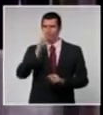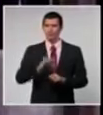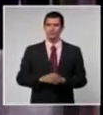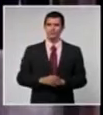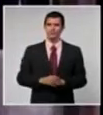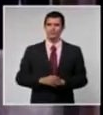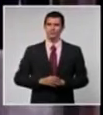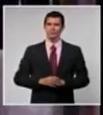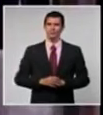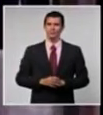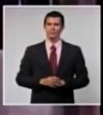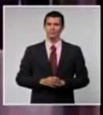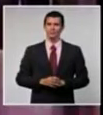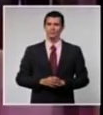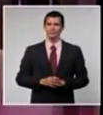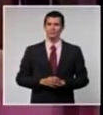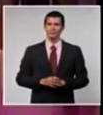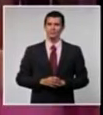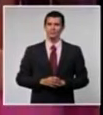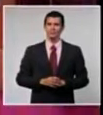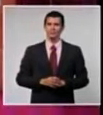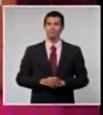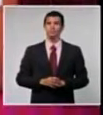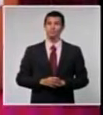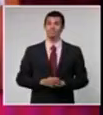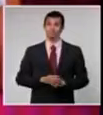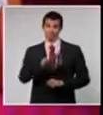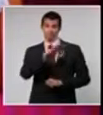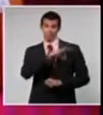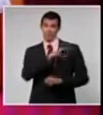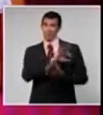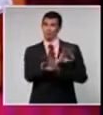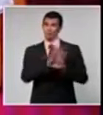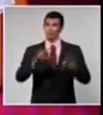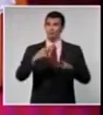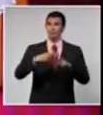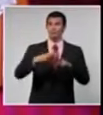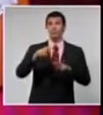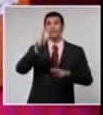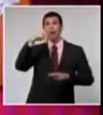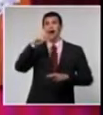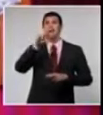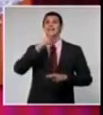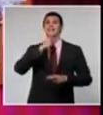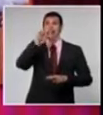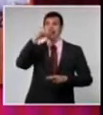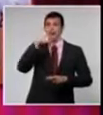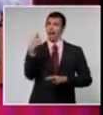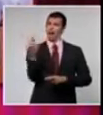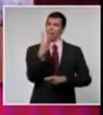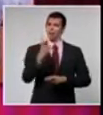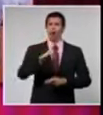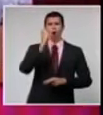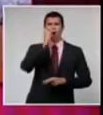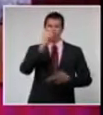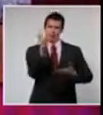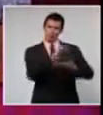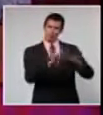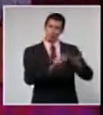grado al compositor, músico y pedagogo Alfredo Díez Nieto y al historiador e investigador Rolando Jesús